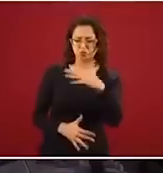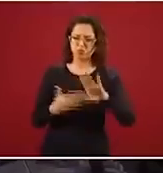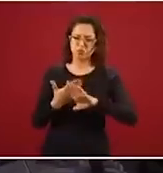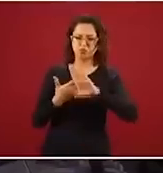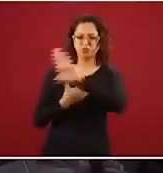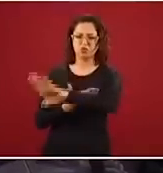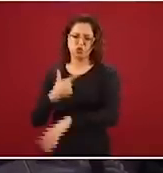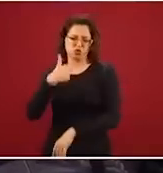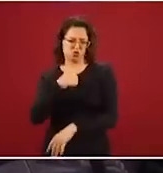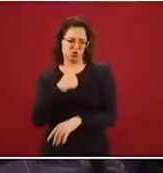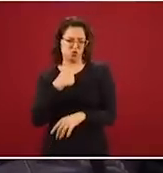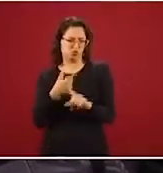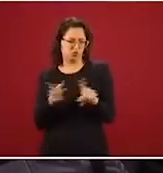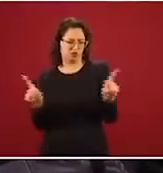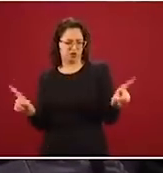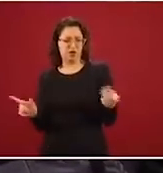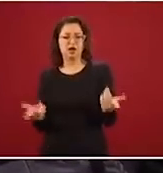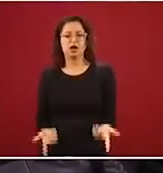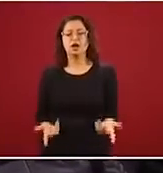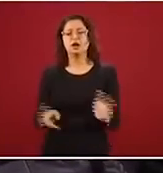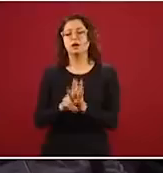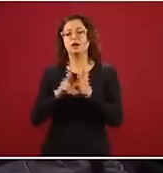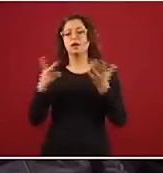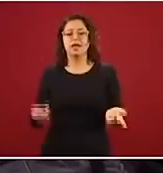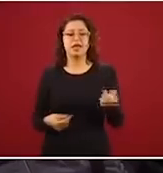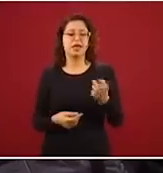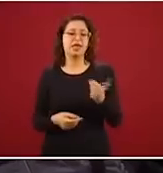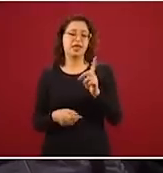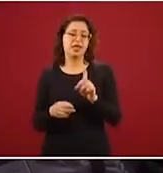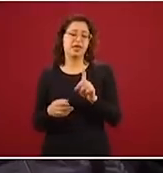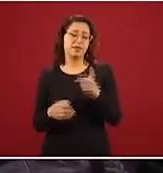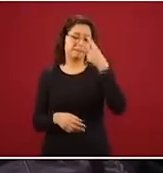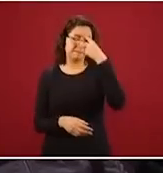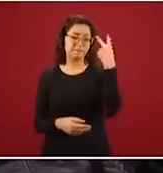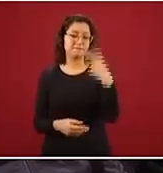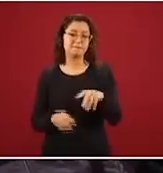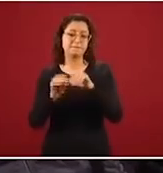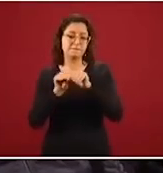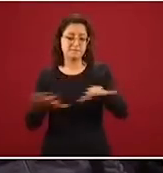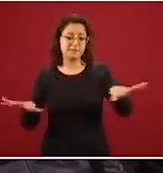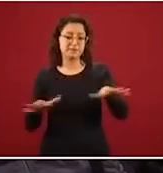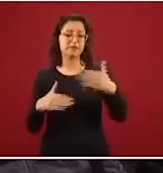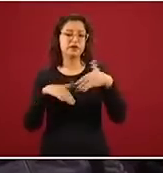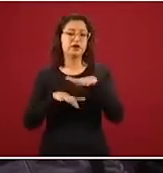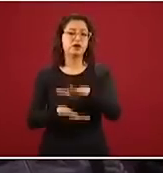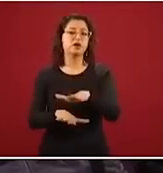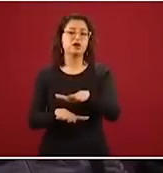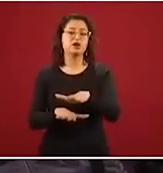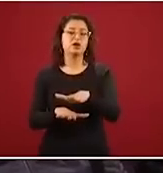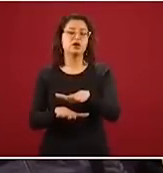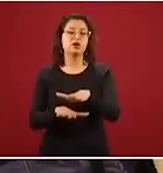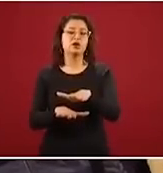bueno, también en el diario de México Publica se publicó una nota sobre